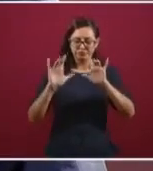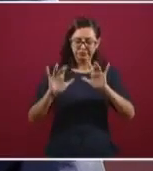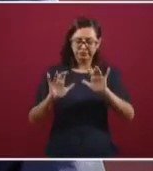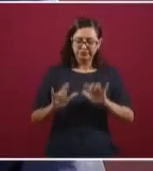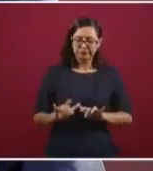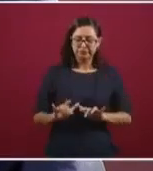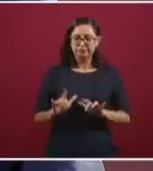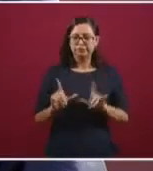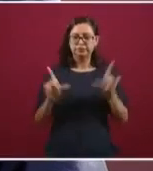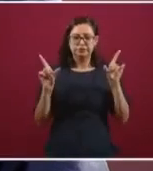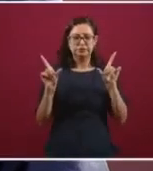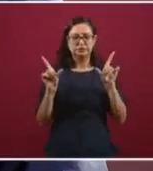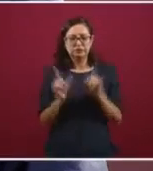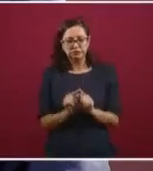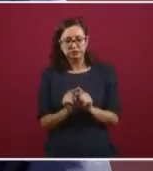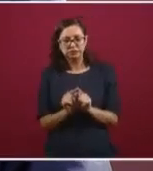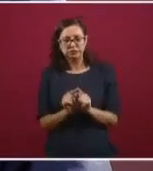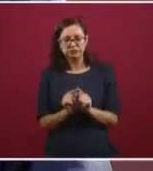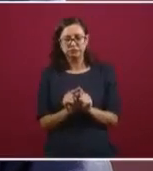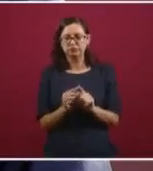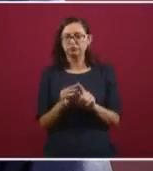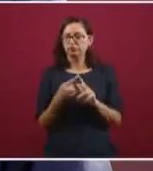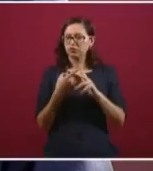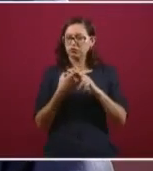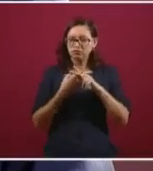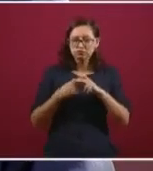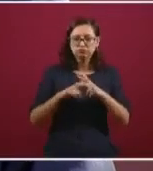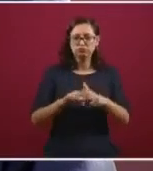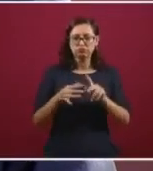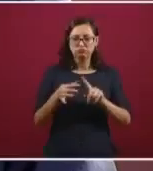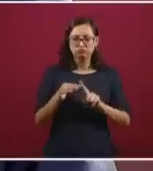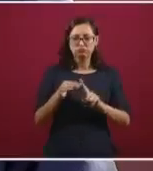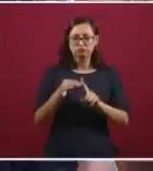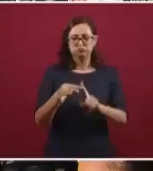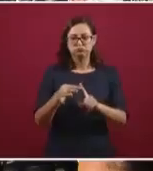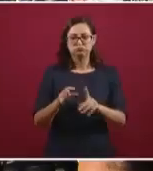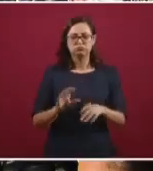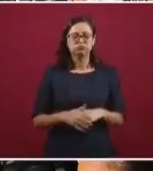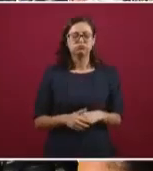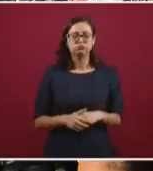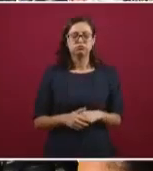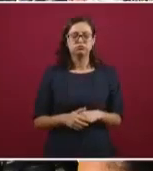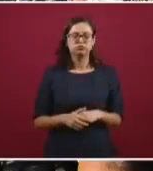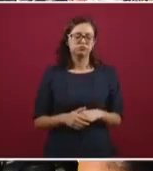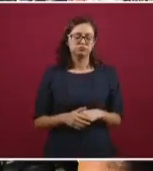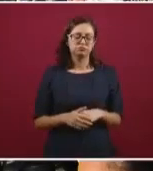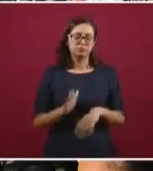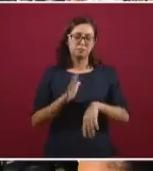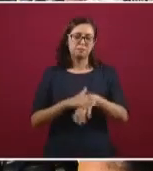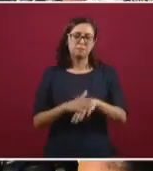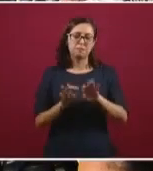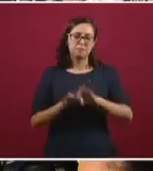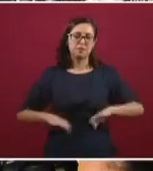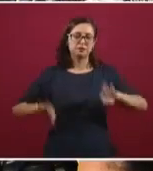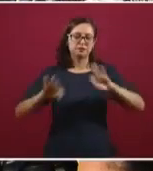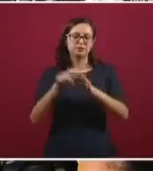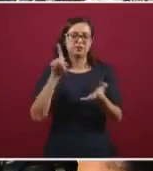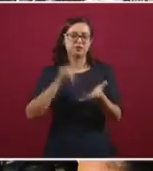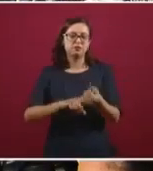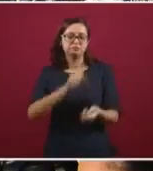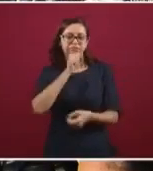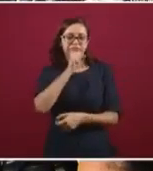un texto corto, introductorio, porque lo importante pues es el